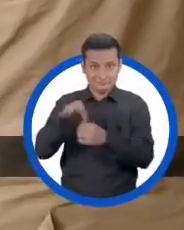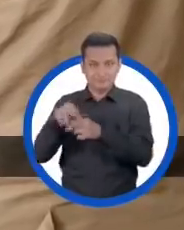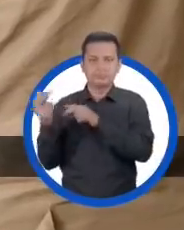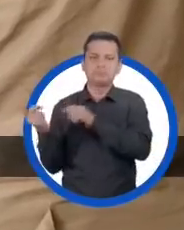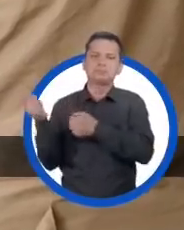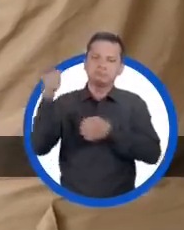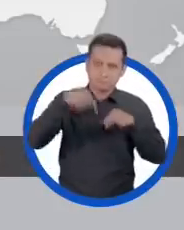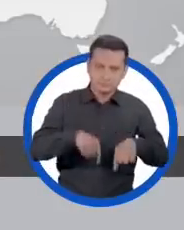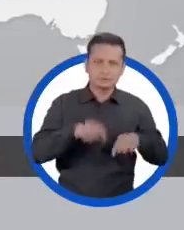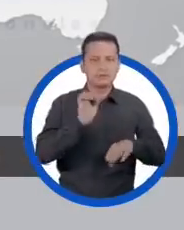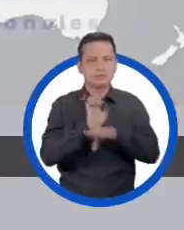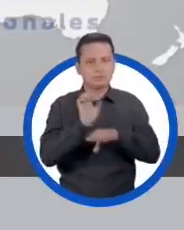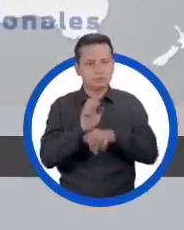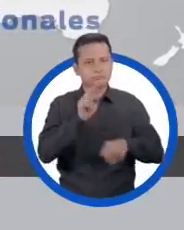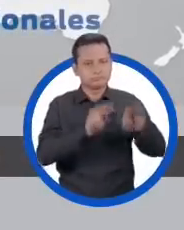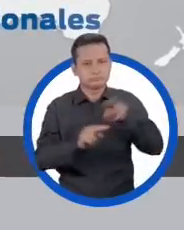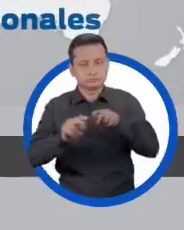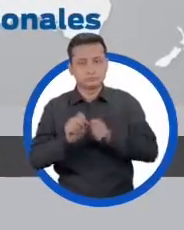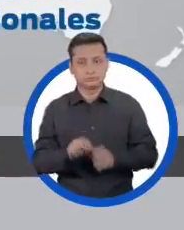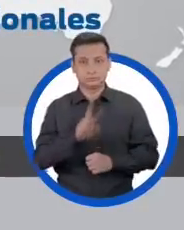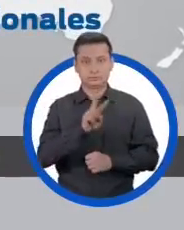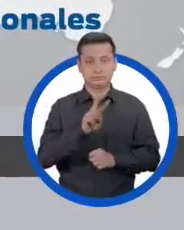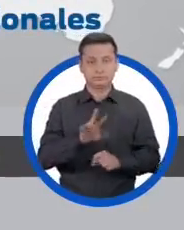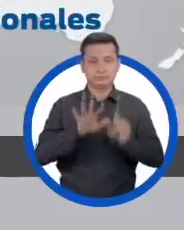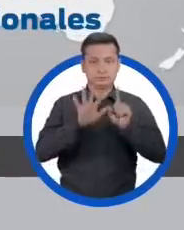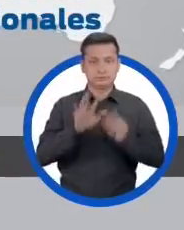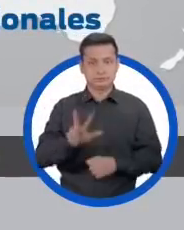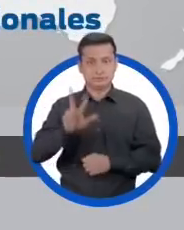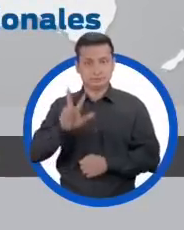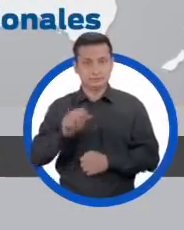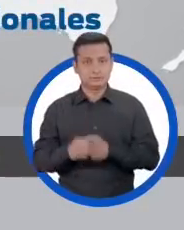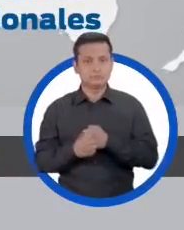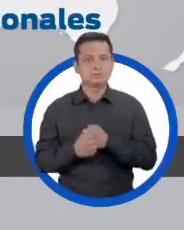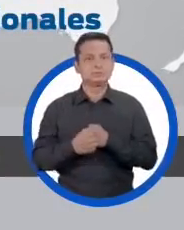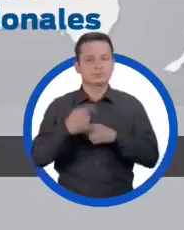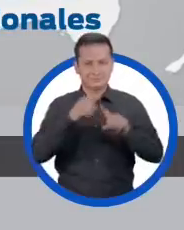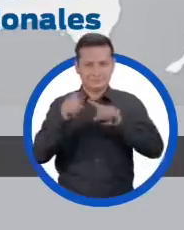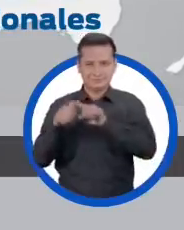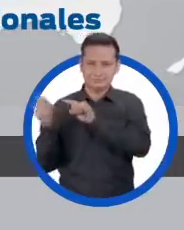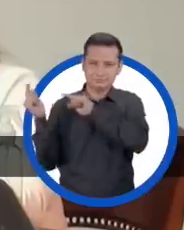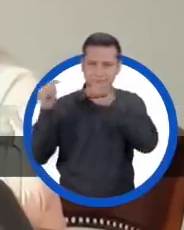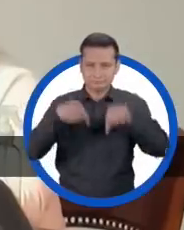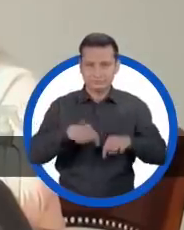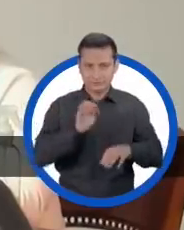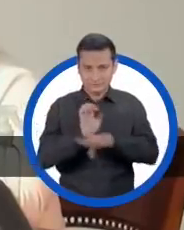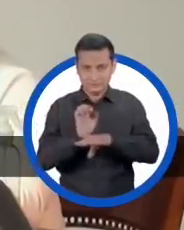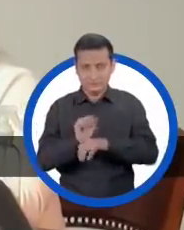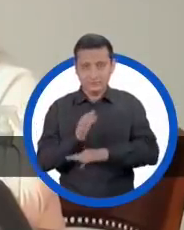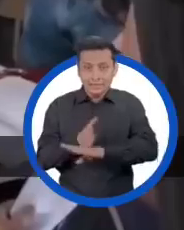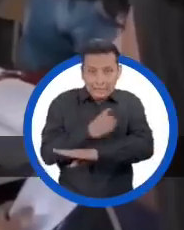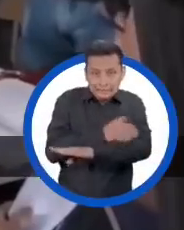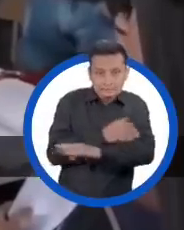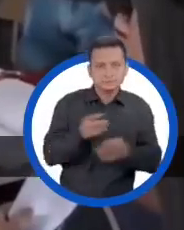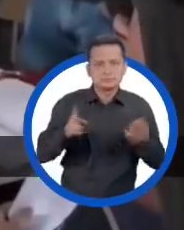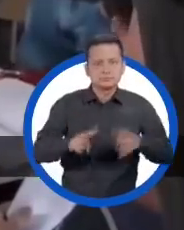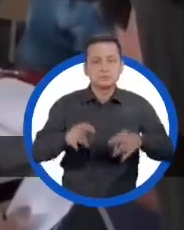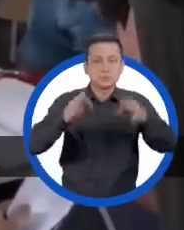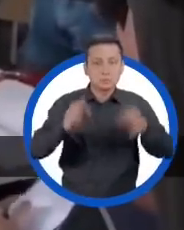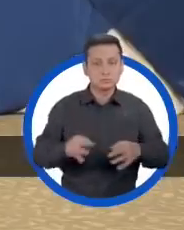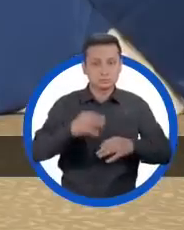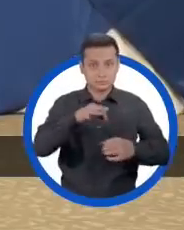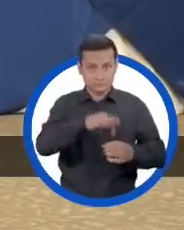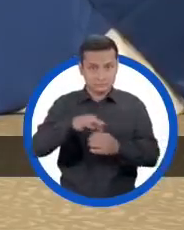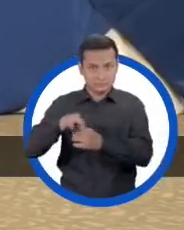este proceso. Los 263 observadores internacionales que visitaron el Ecuador antes y durante la jornada de